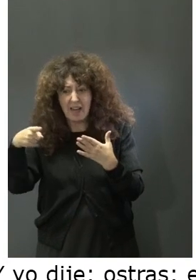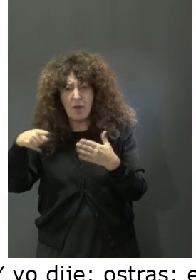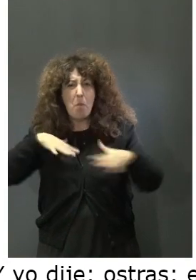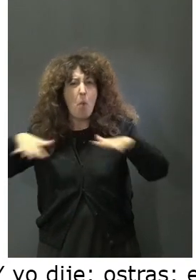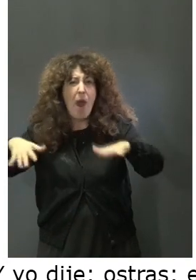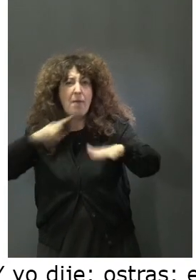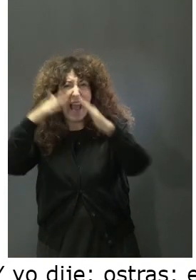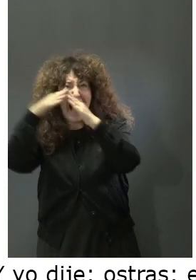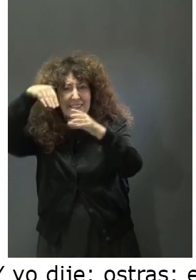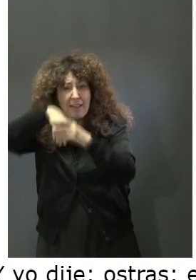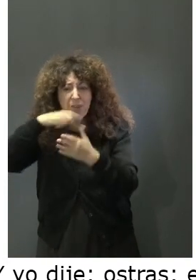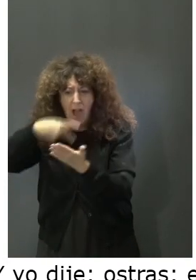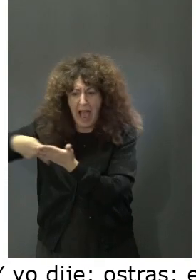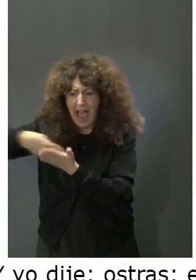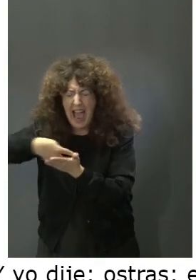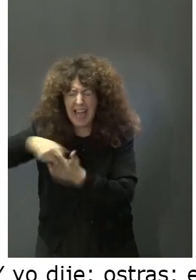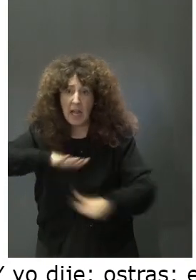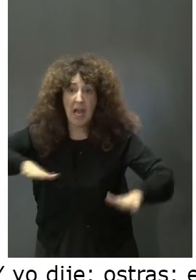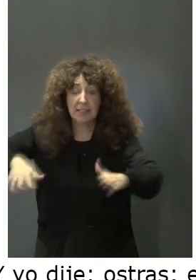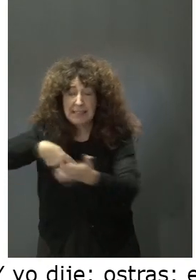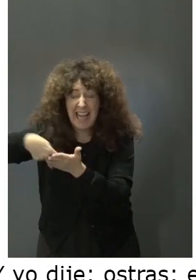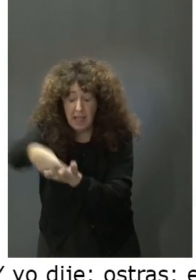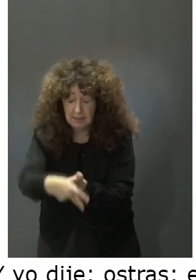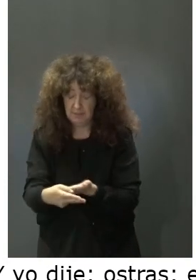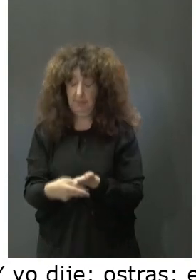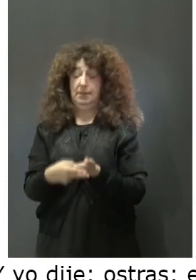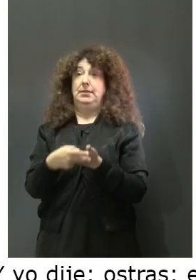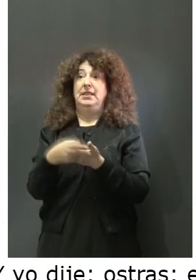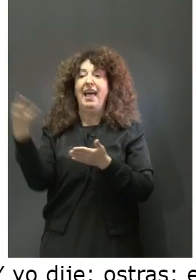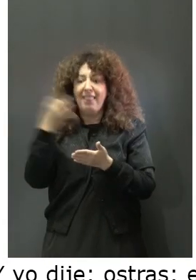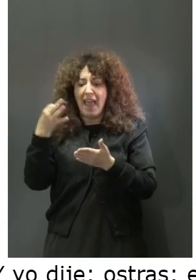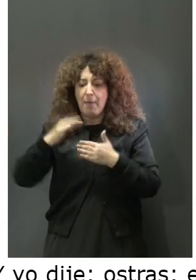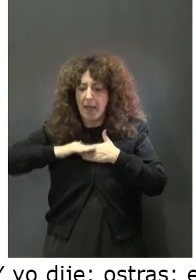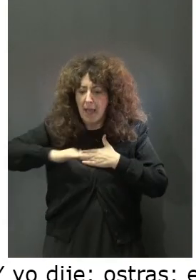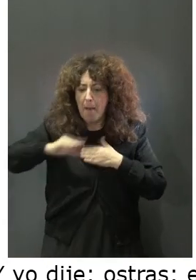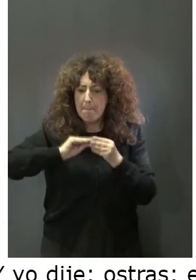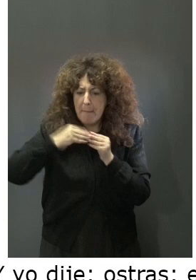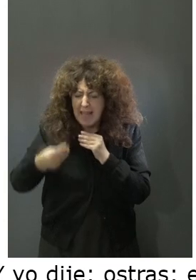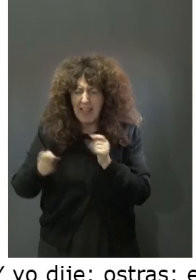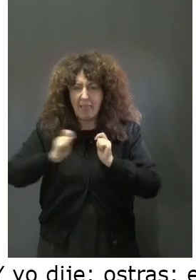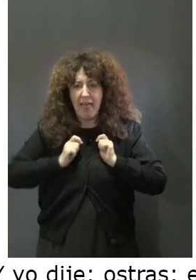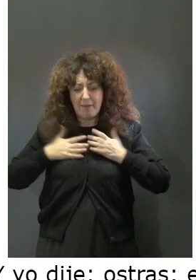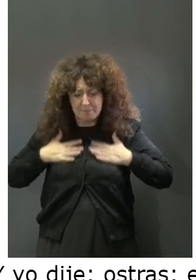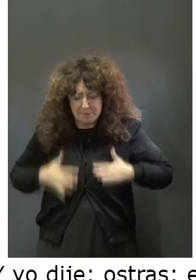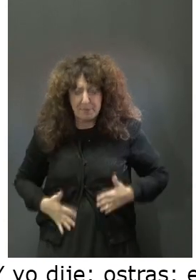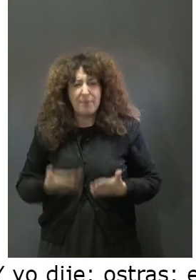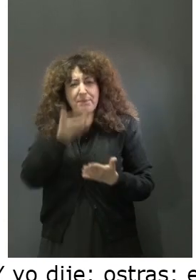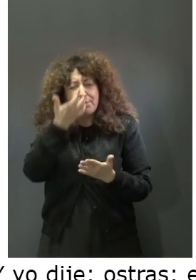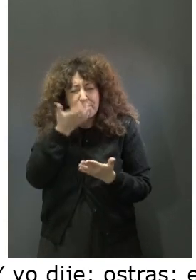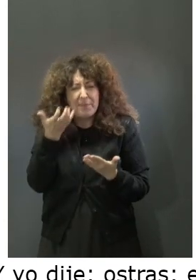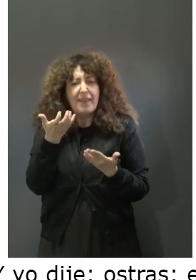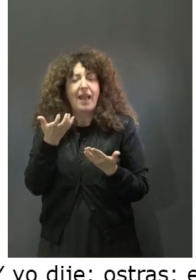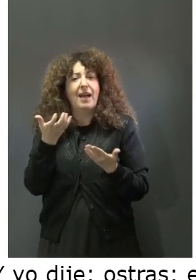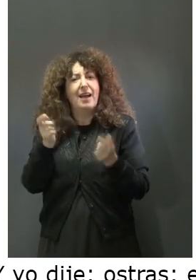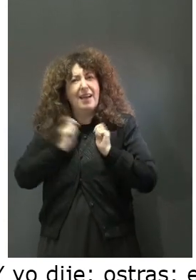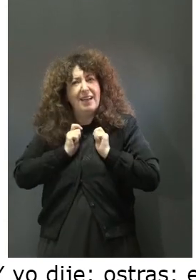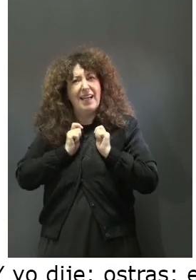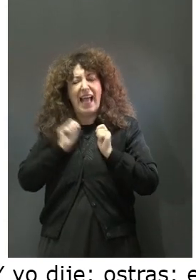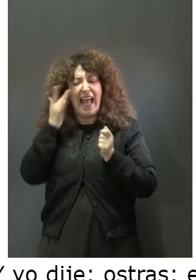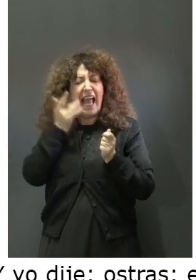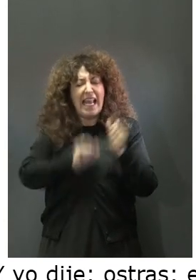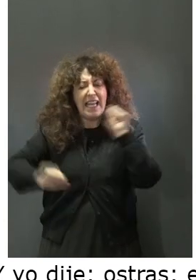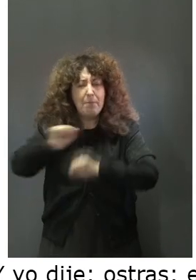por su casa, con lo cual, ostras, materiales que sean agradables al tacto, que sean cálidos, que sean fáciles de limpiar, sí, tiene que tener